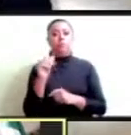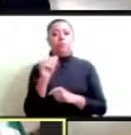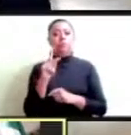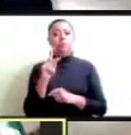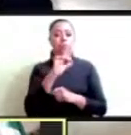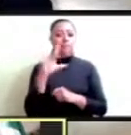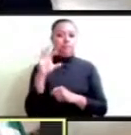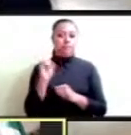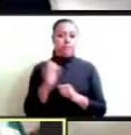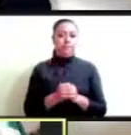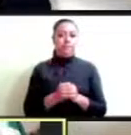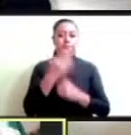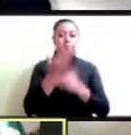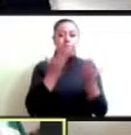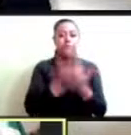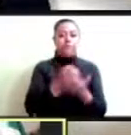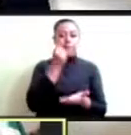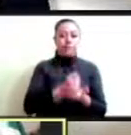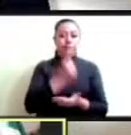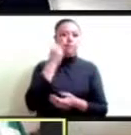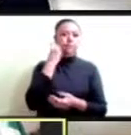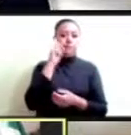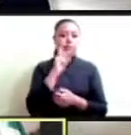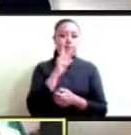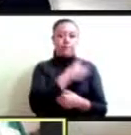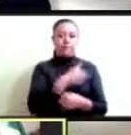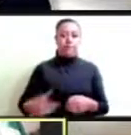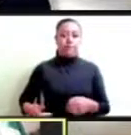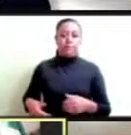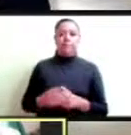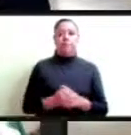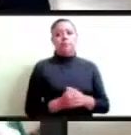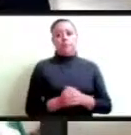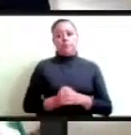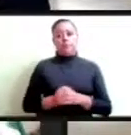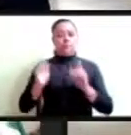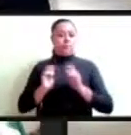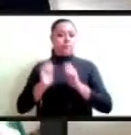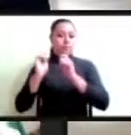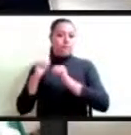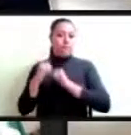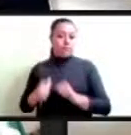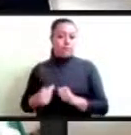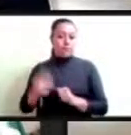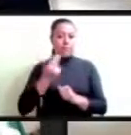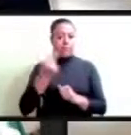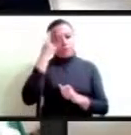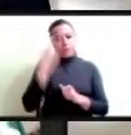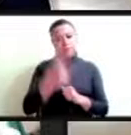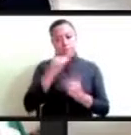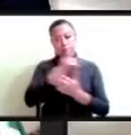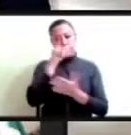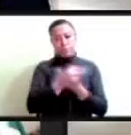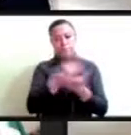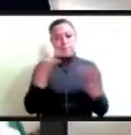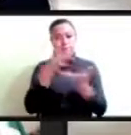Aprobada la propuesta, diputada presidenta. Remítase a las autoridades correspondientes para los efectos legales a que haya